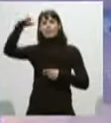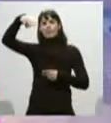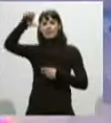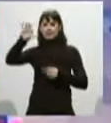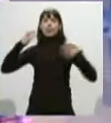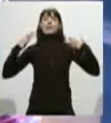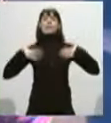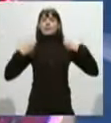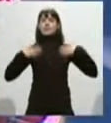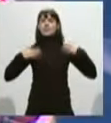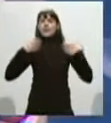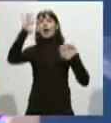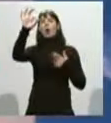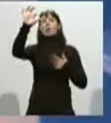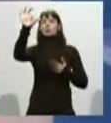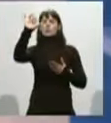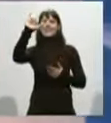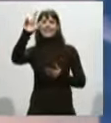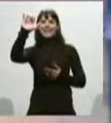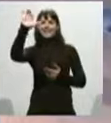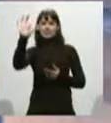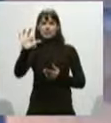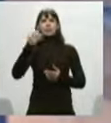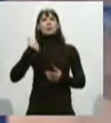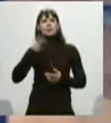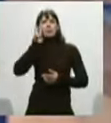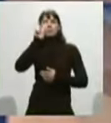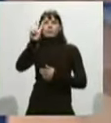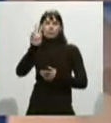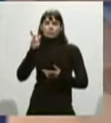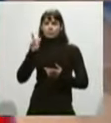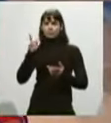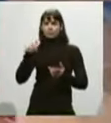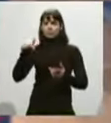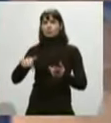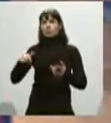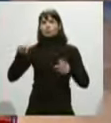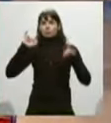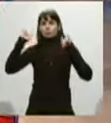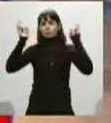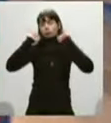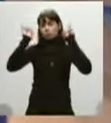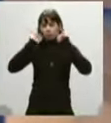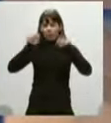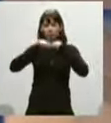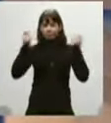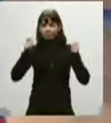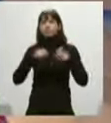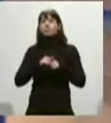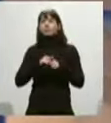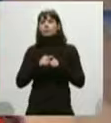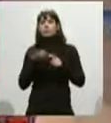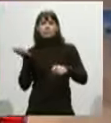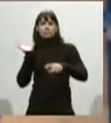Osiris. Y han visto cómo además todo un himno, sin duda alguna, esa propuesta nos ha traído.